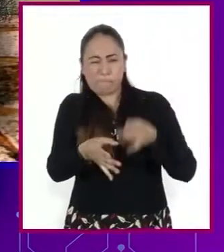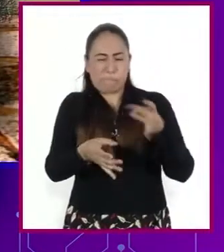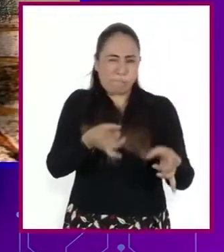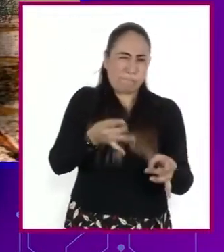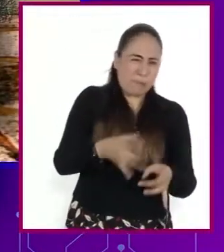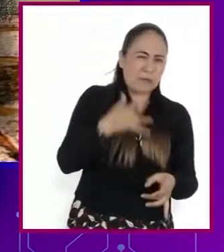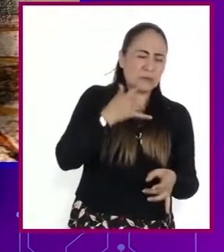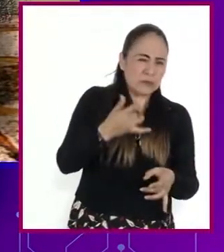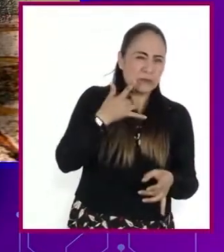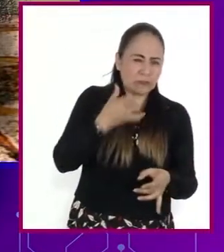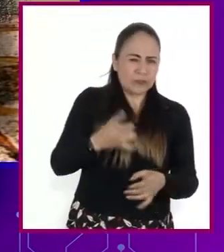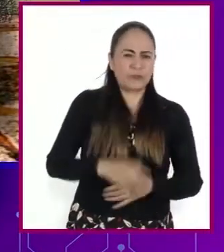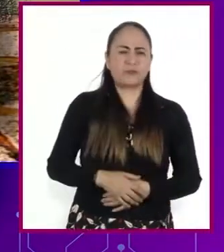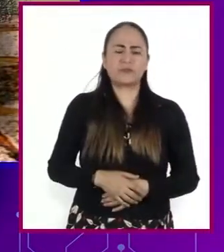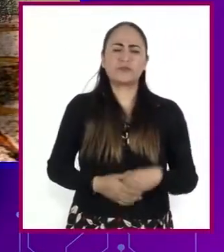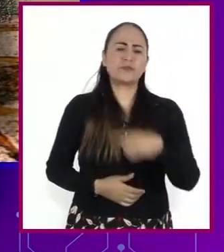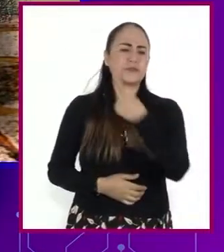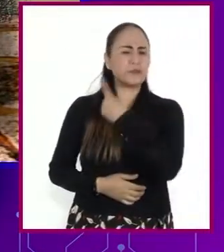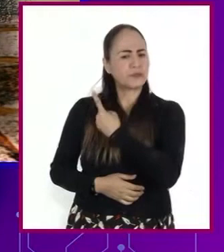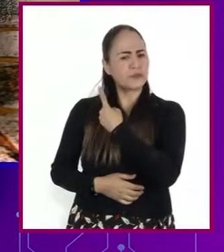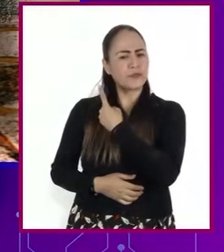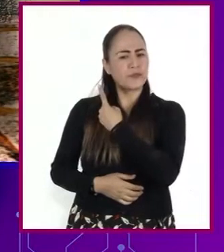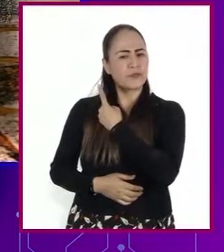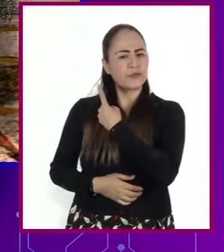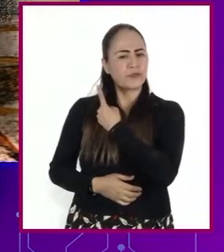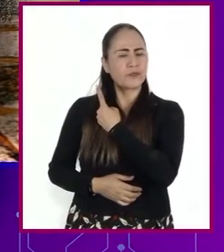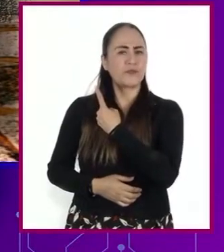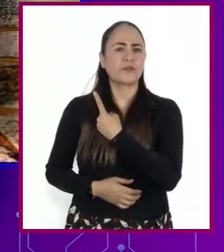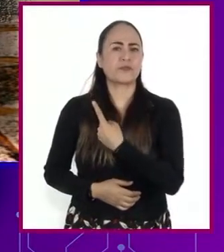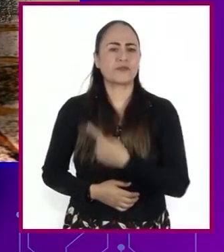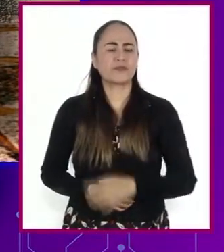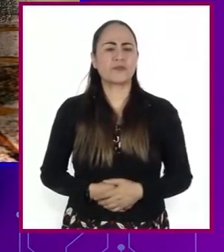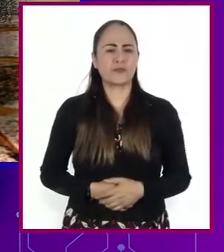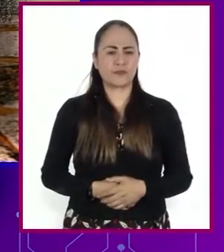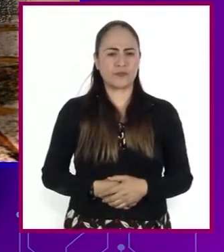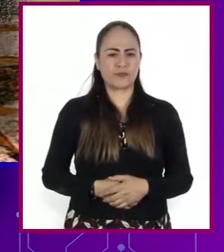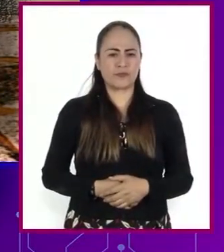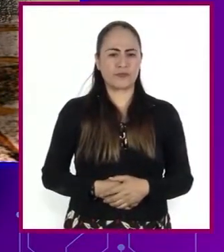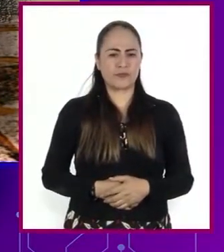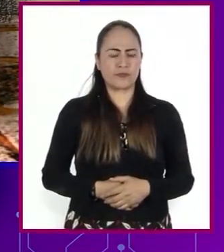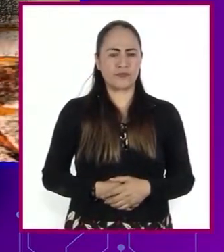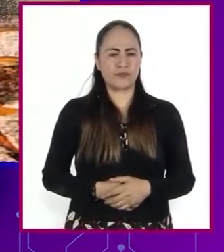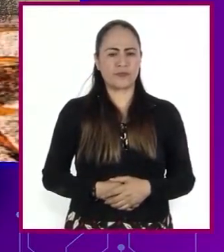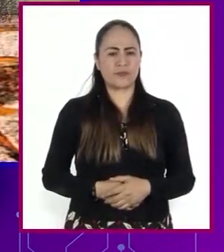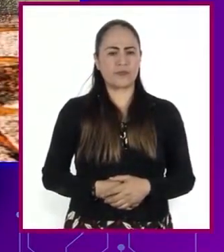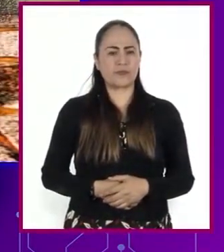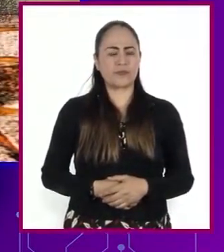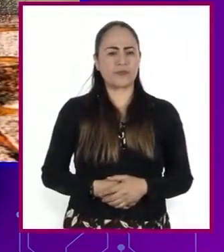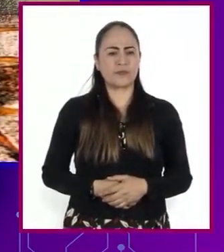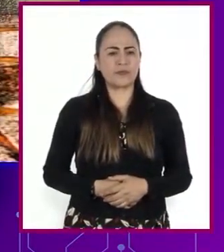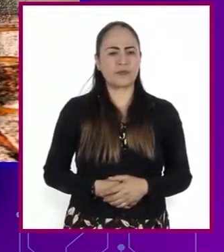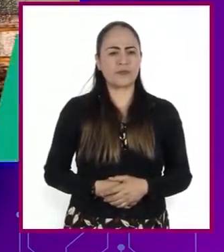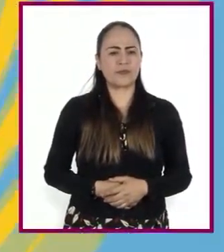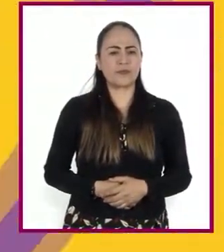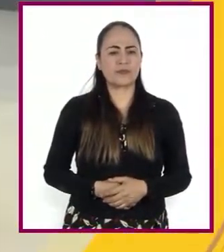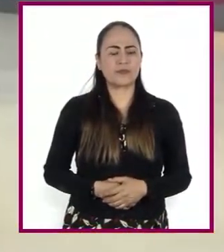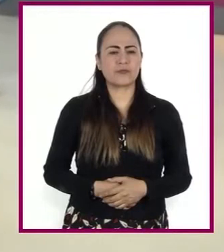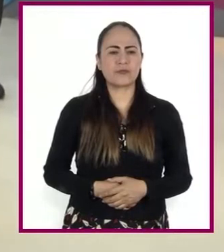XIX. A finales del siglo XVI, España se había anexado un territorio más grande que el